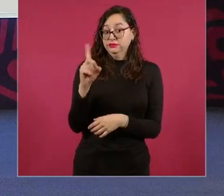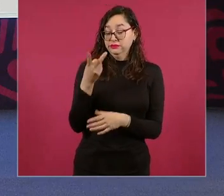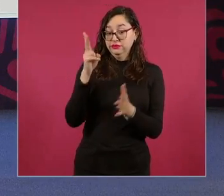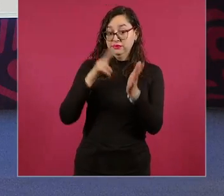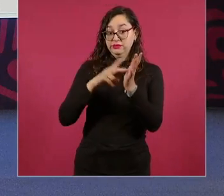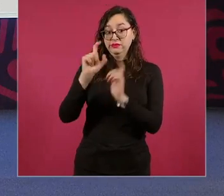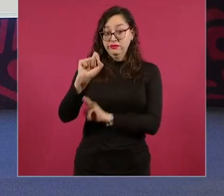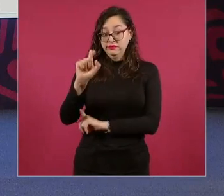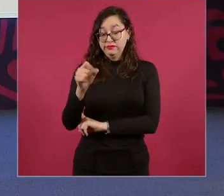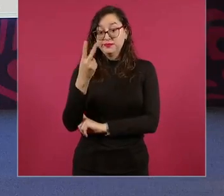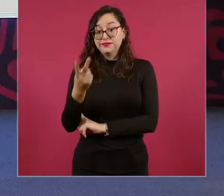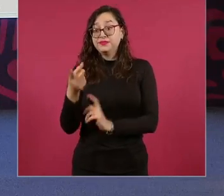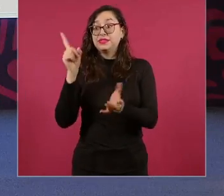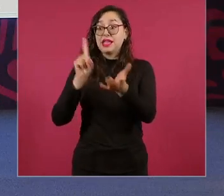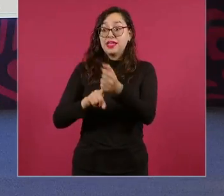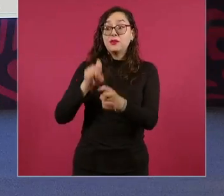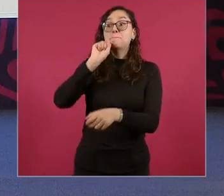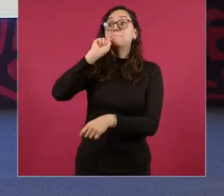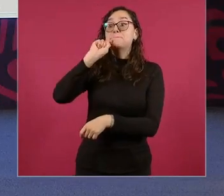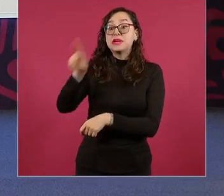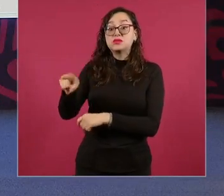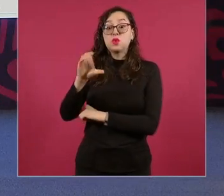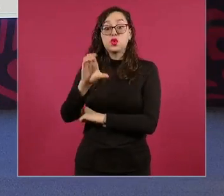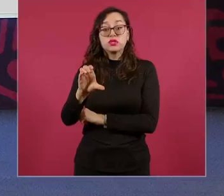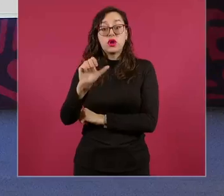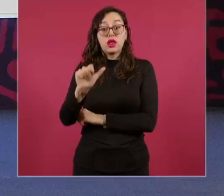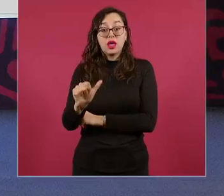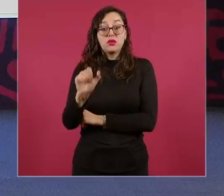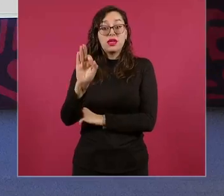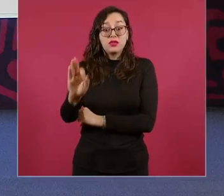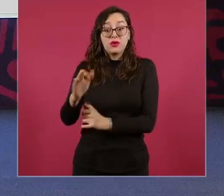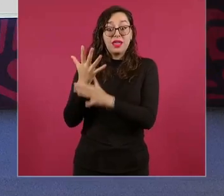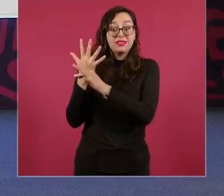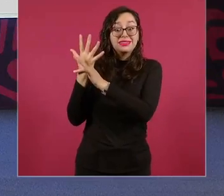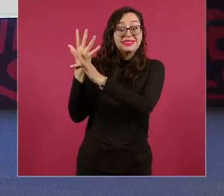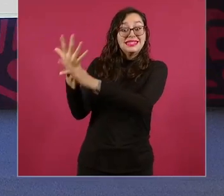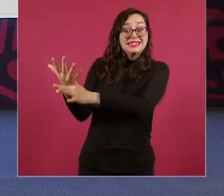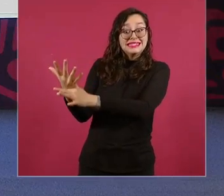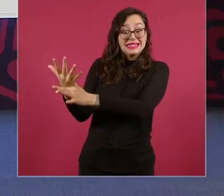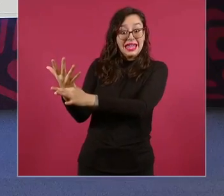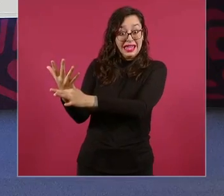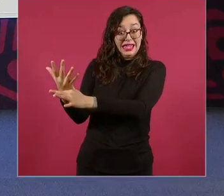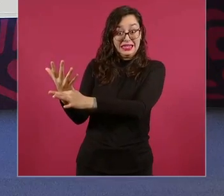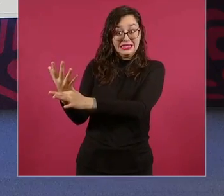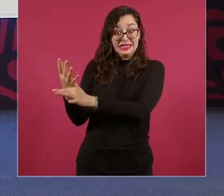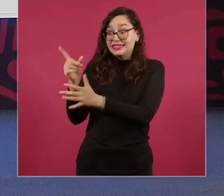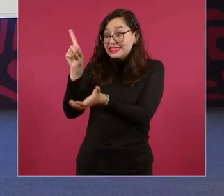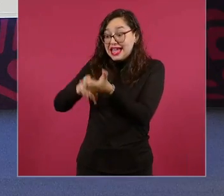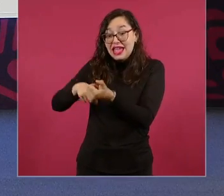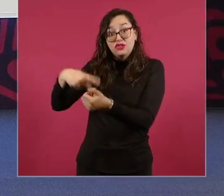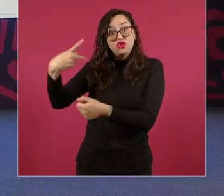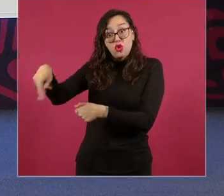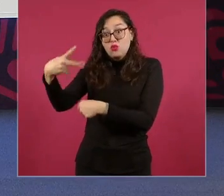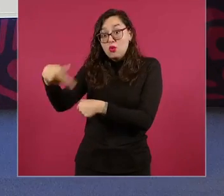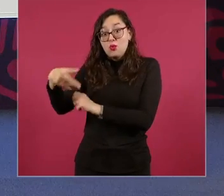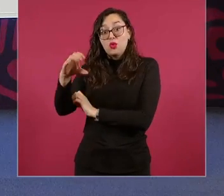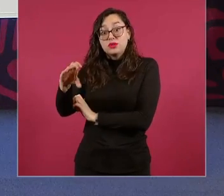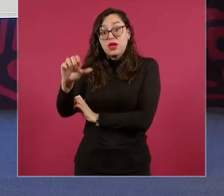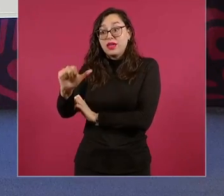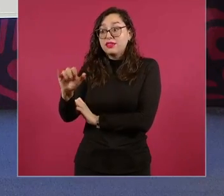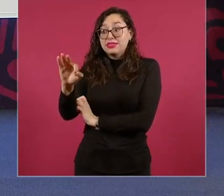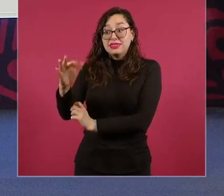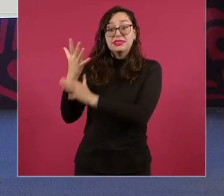propio Consejo de la Judicatura, son datos del Consejo de la Judicatura, revela lo siguiente. La mitad del